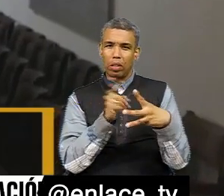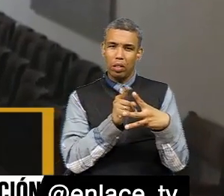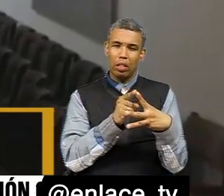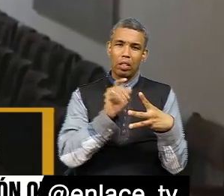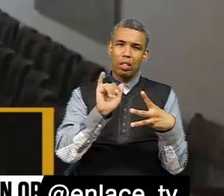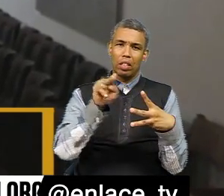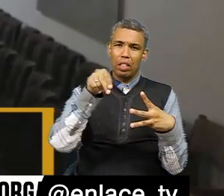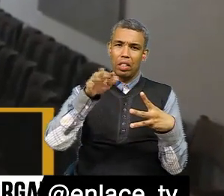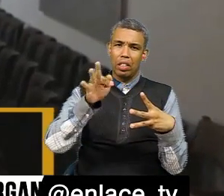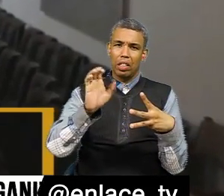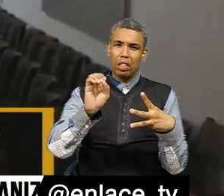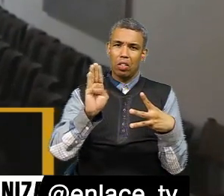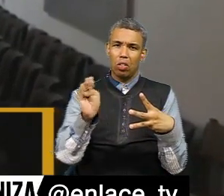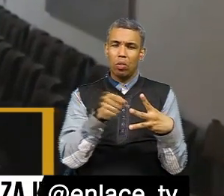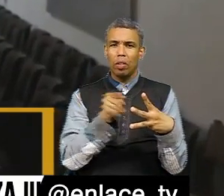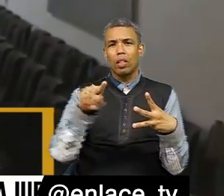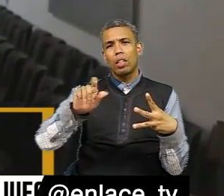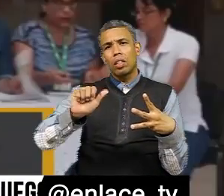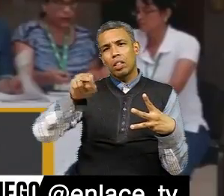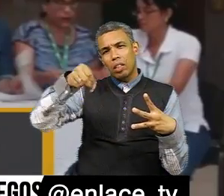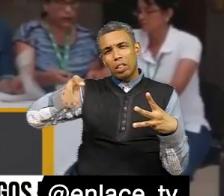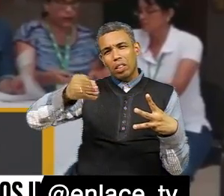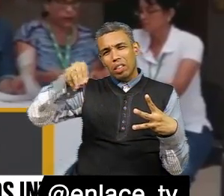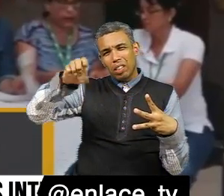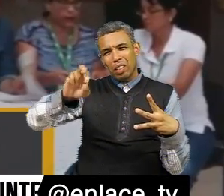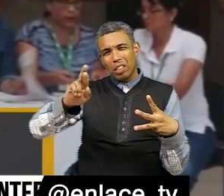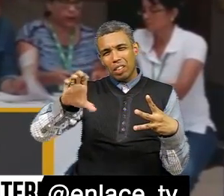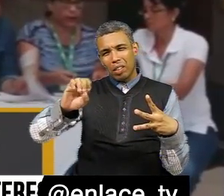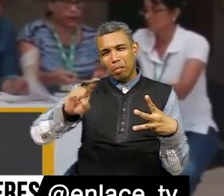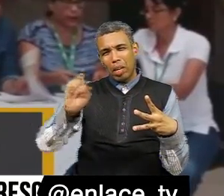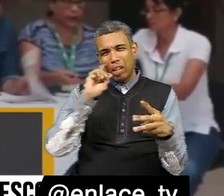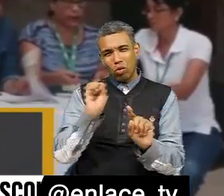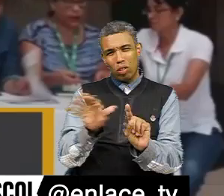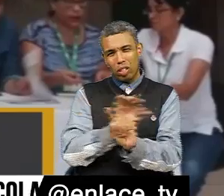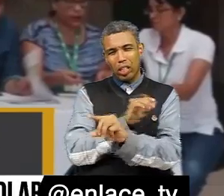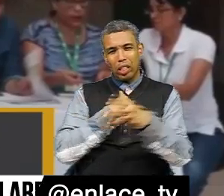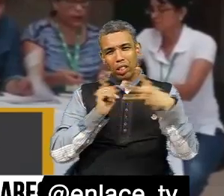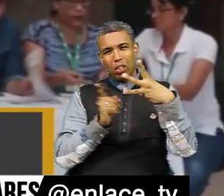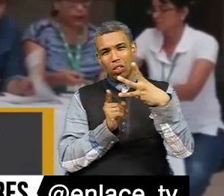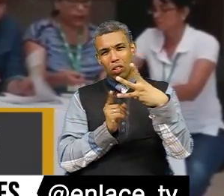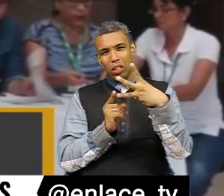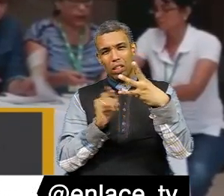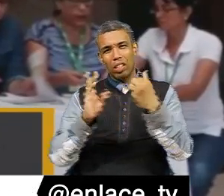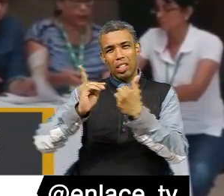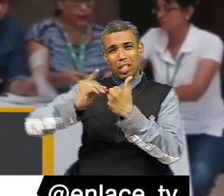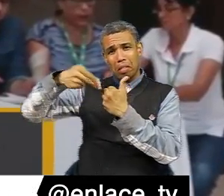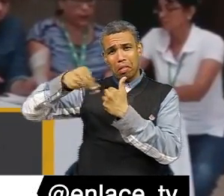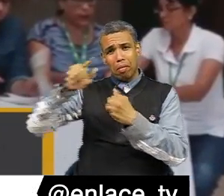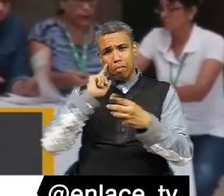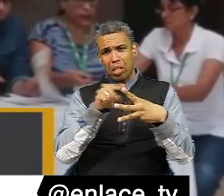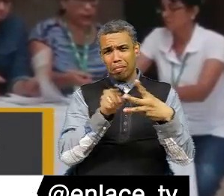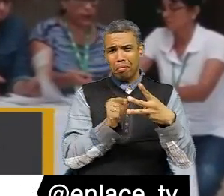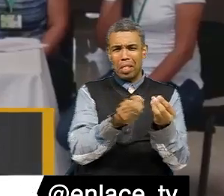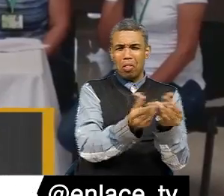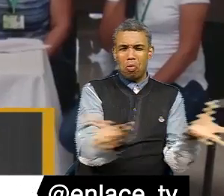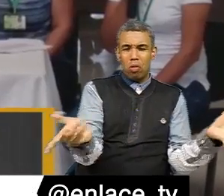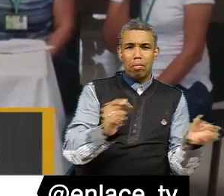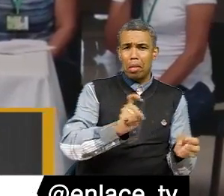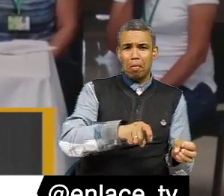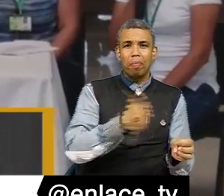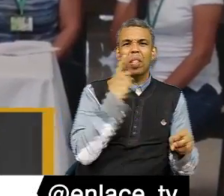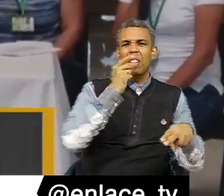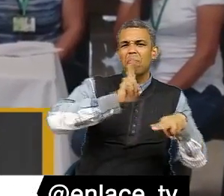Hernández. Dentro de esos elementos son elementos que ya no necesitamos, pero que están en excelente estado, sillas ejecutivas,